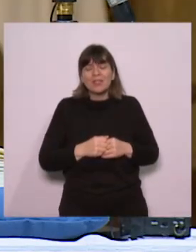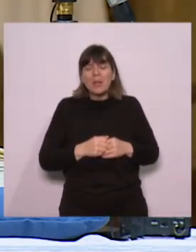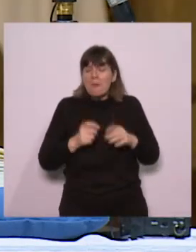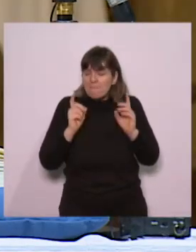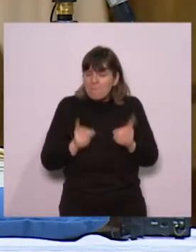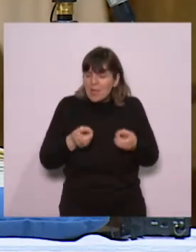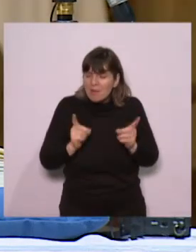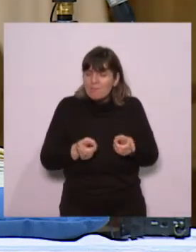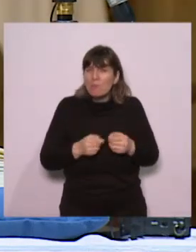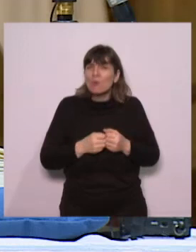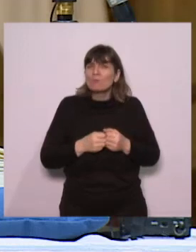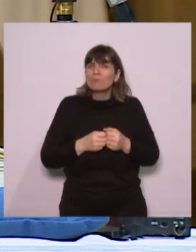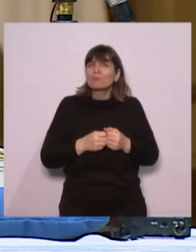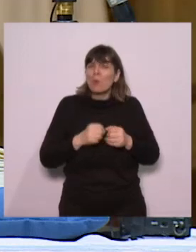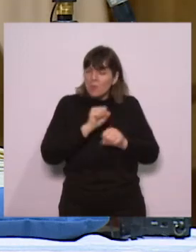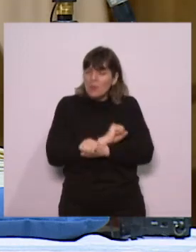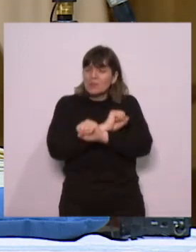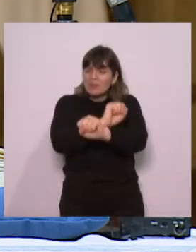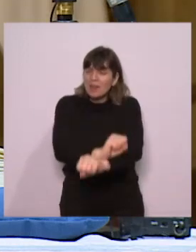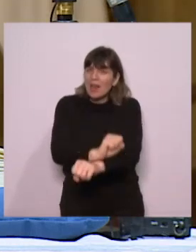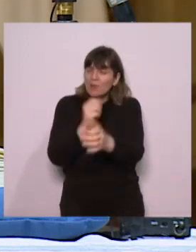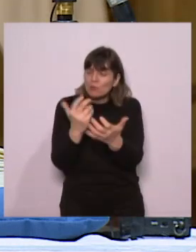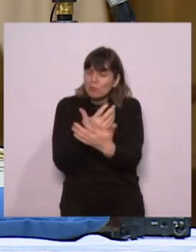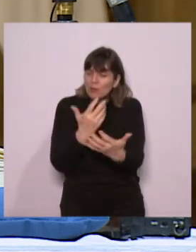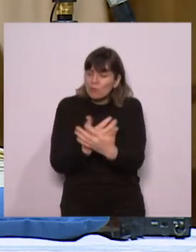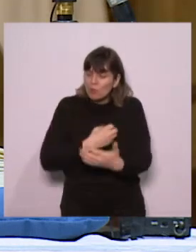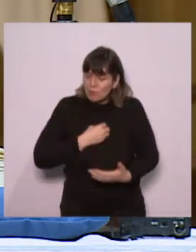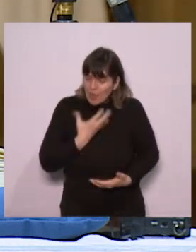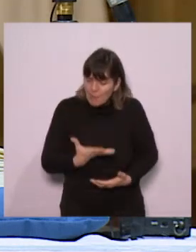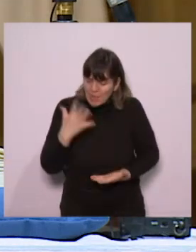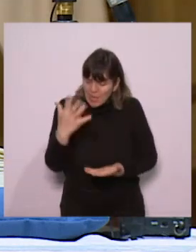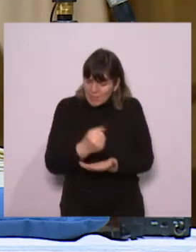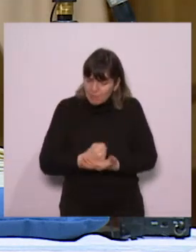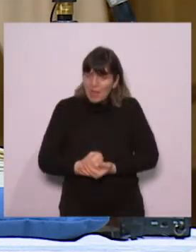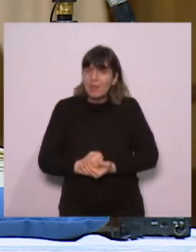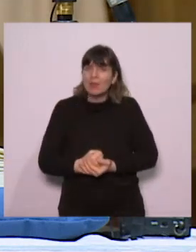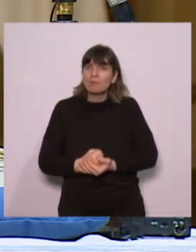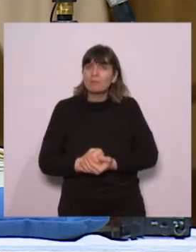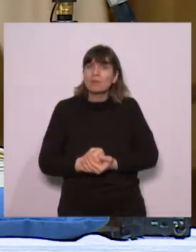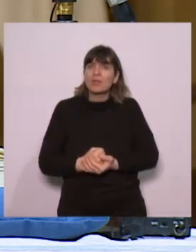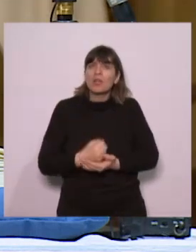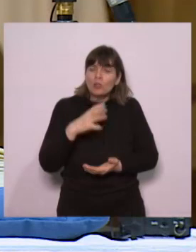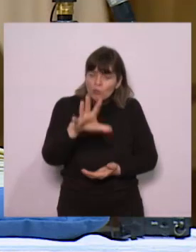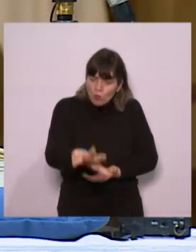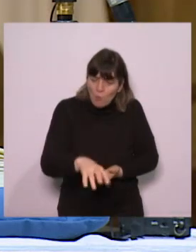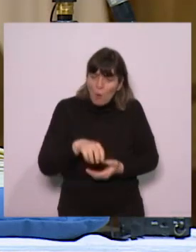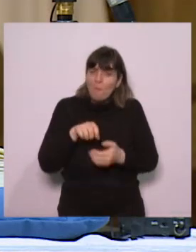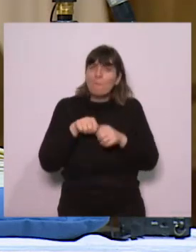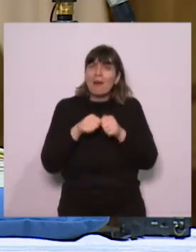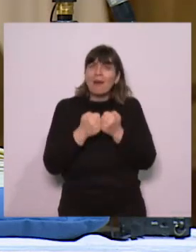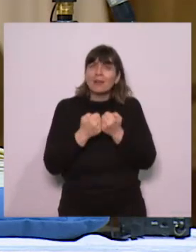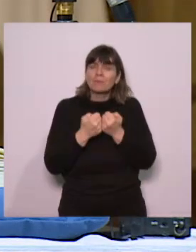Él mismo, cuando iba a ser entregado a su pasión voluntariamente aceptada, tomó